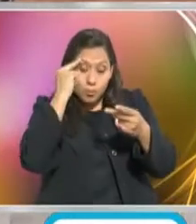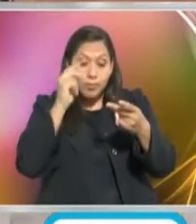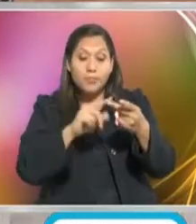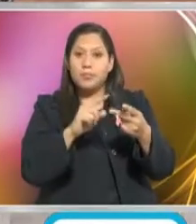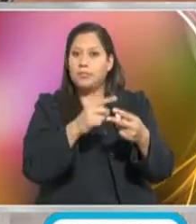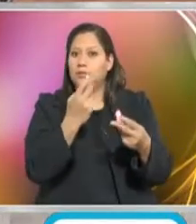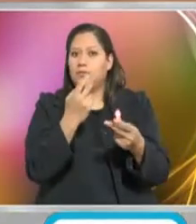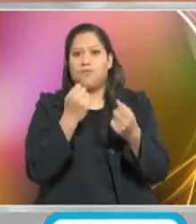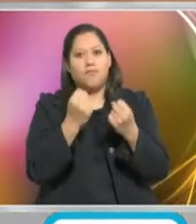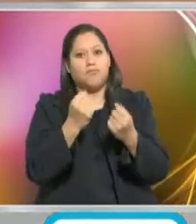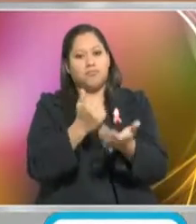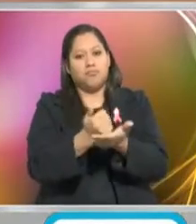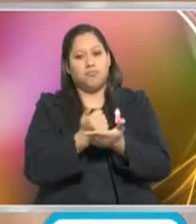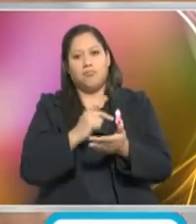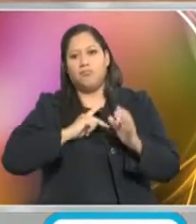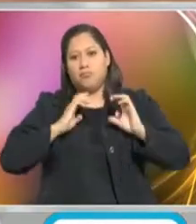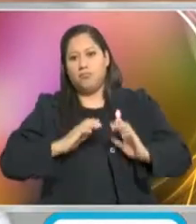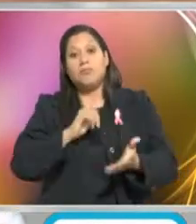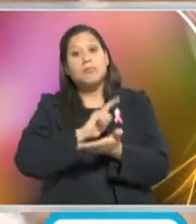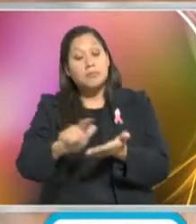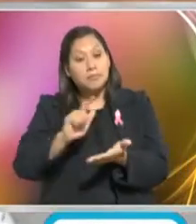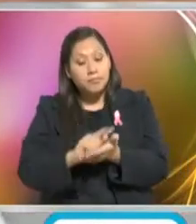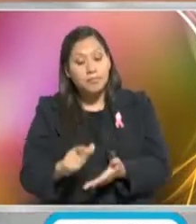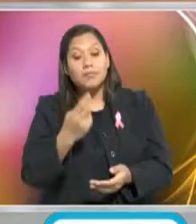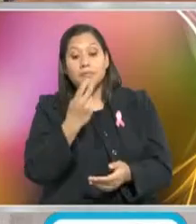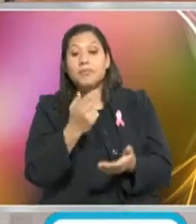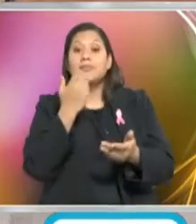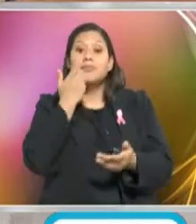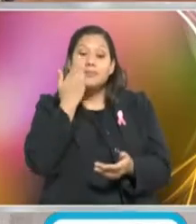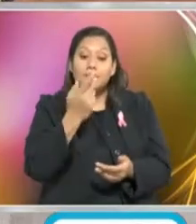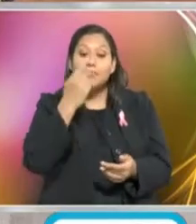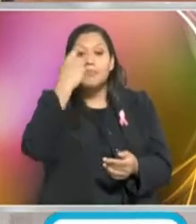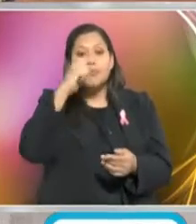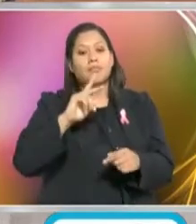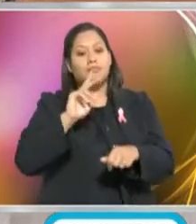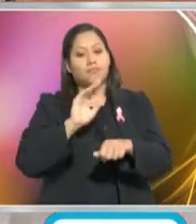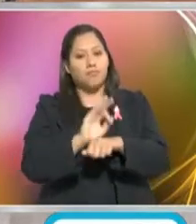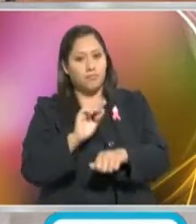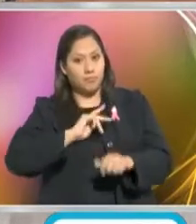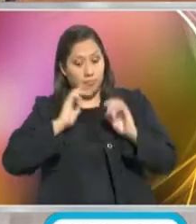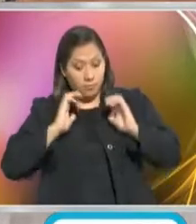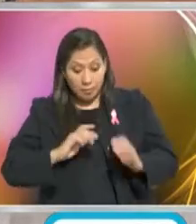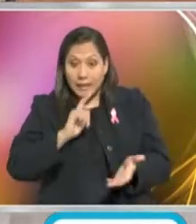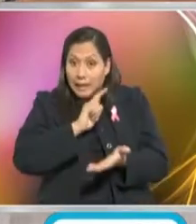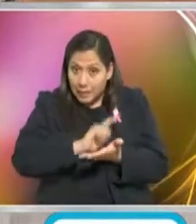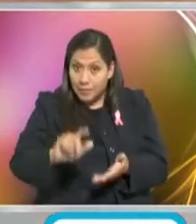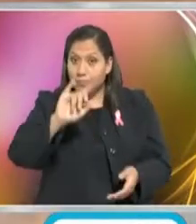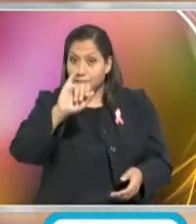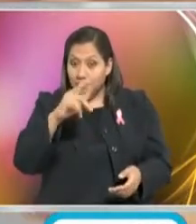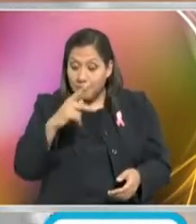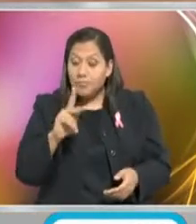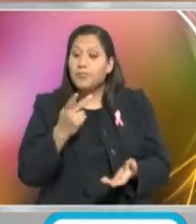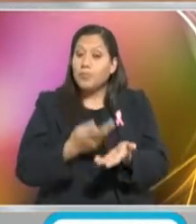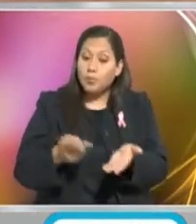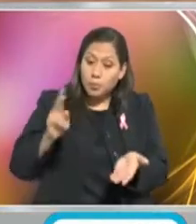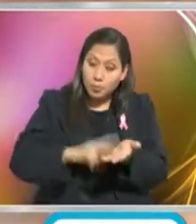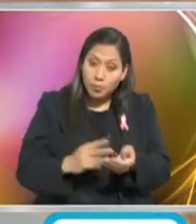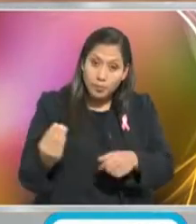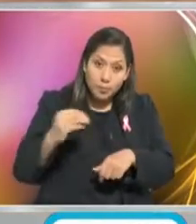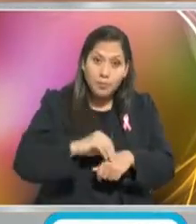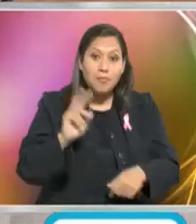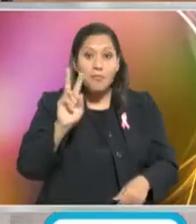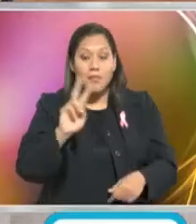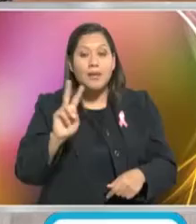en antioxidantes. Así y lo es. que queremos es antioxidantes para proteger a nuestro cuerpo. O sea, lo estoy limpiando, pero también le estoy sobrecargando